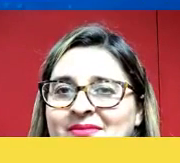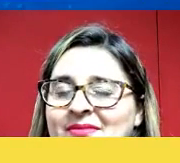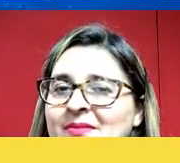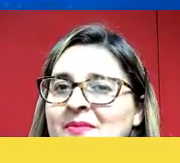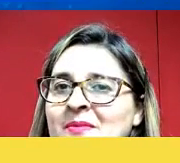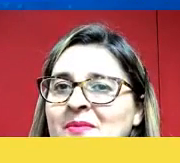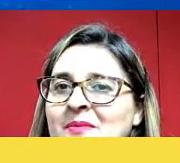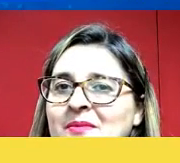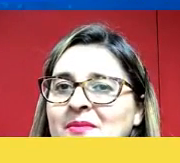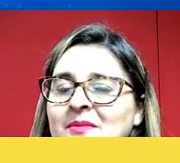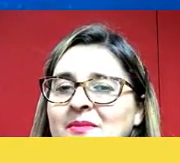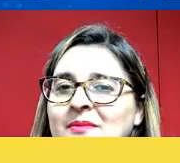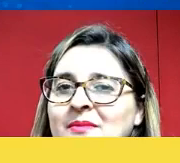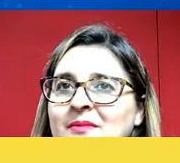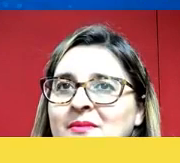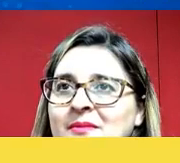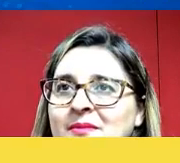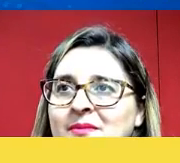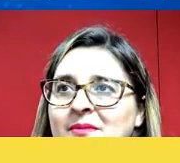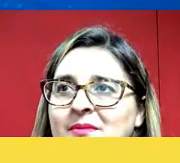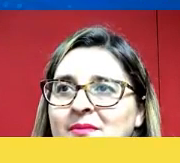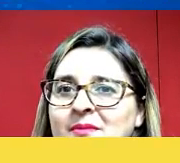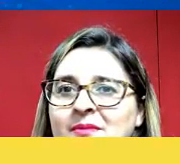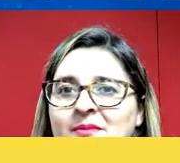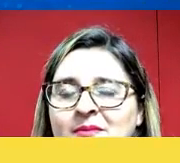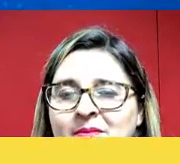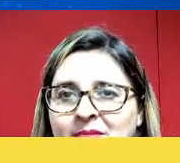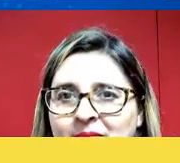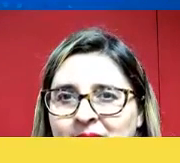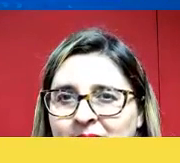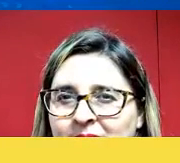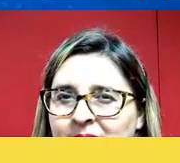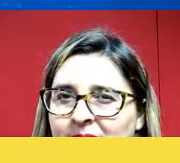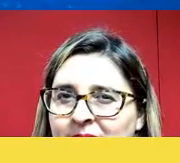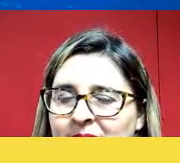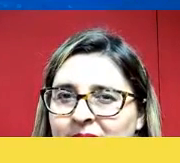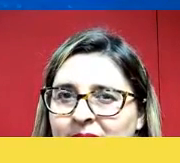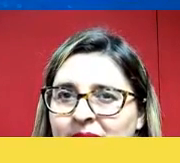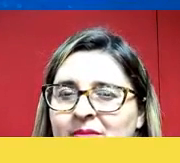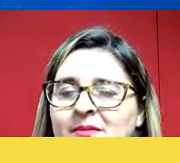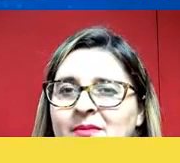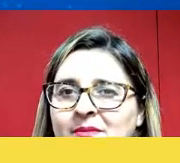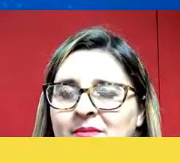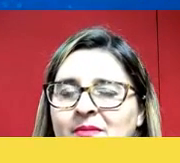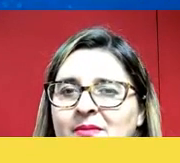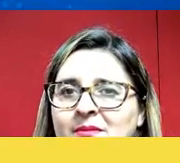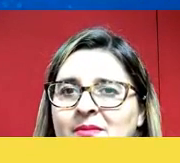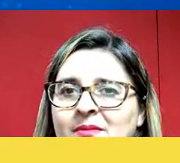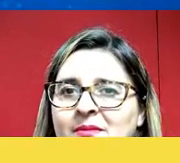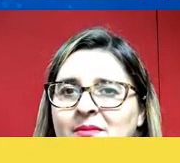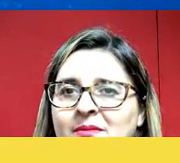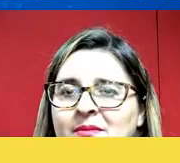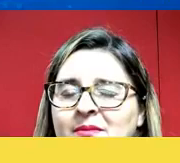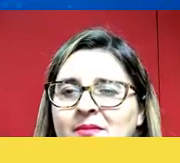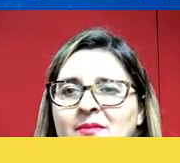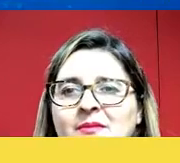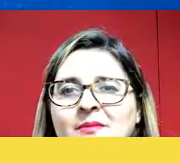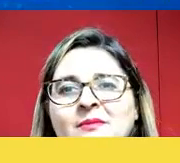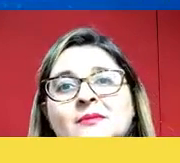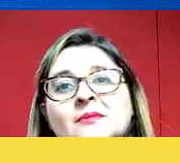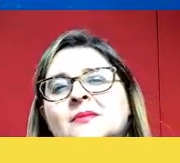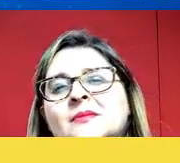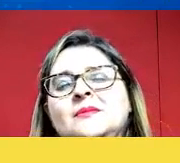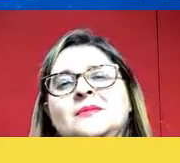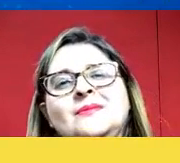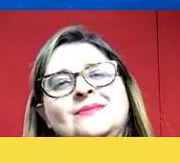Yo creo que monos con dos patas en otro lado, si Darwin está en lo correcto, en la evolución de las especies, es muy